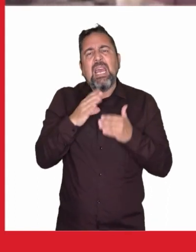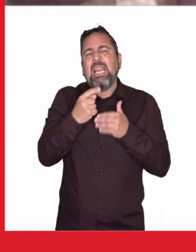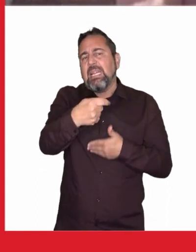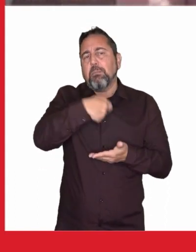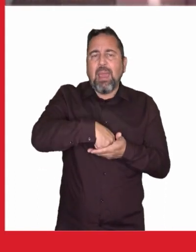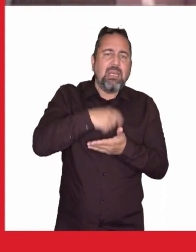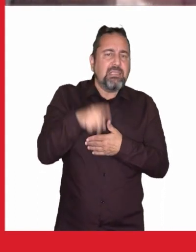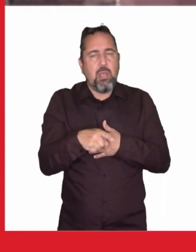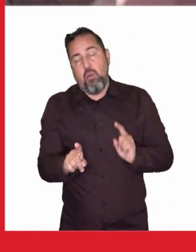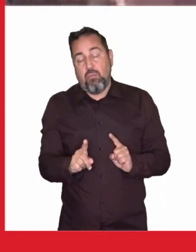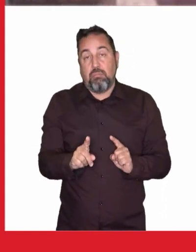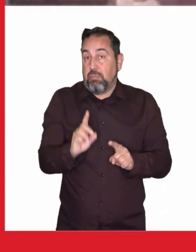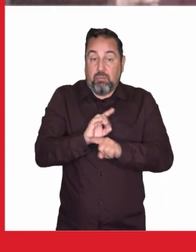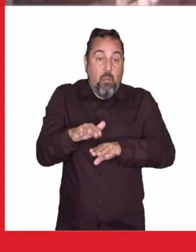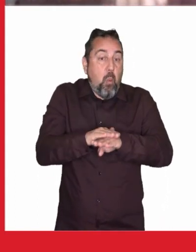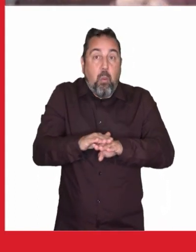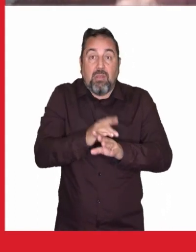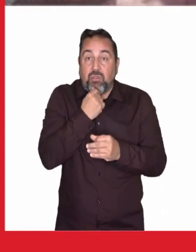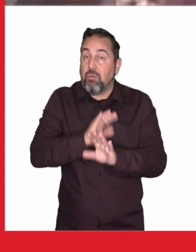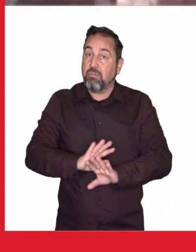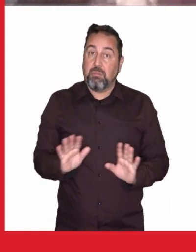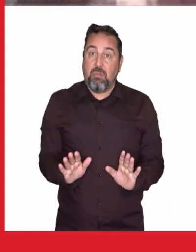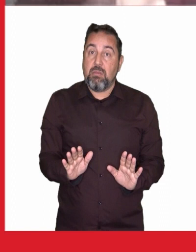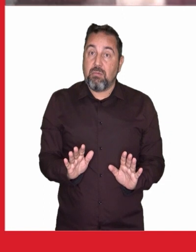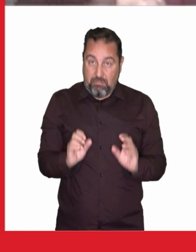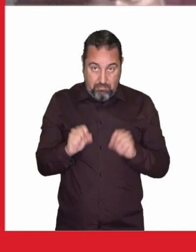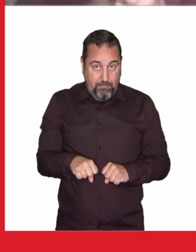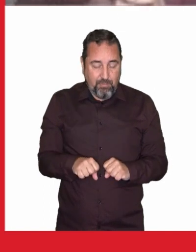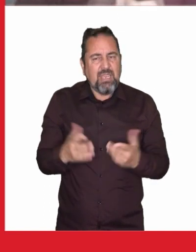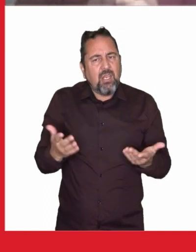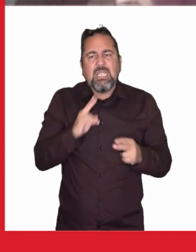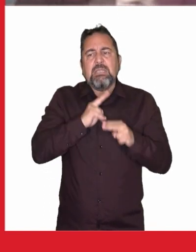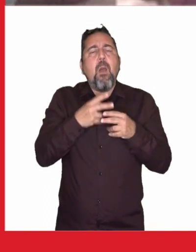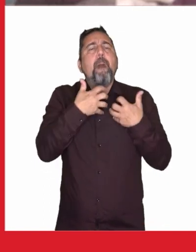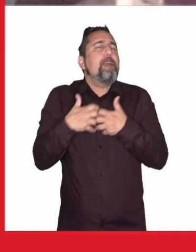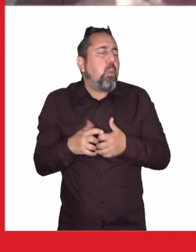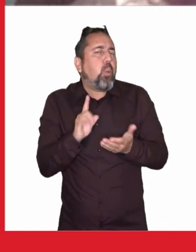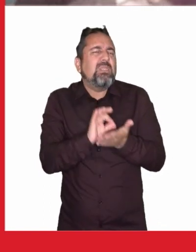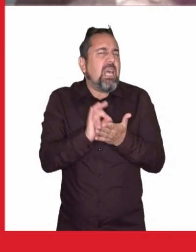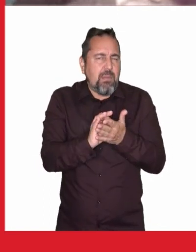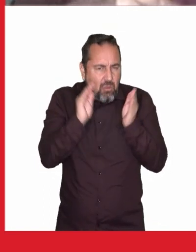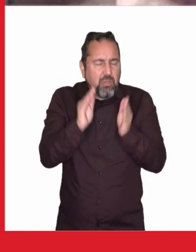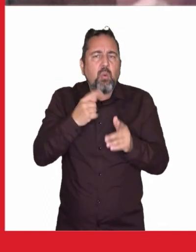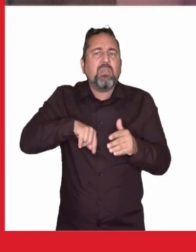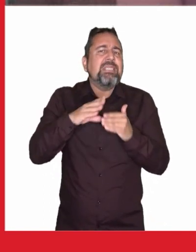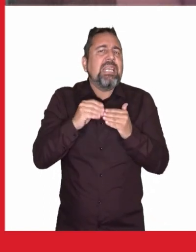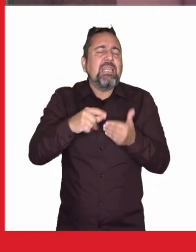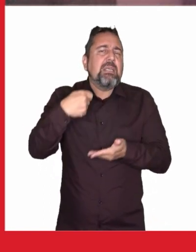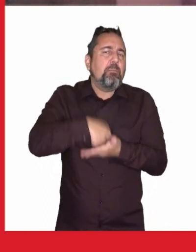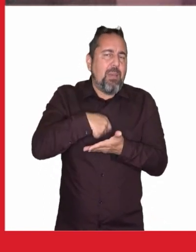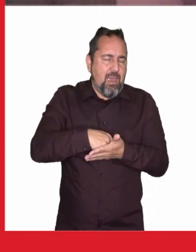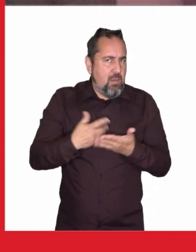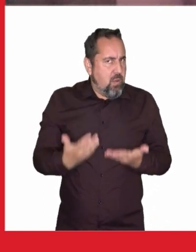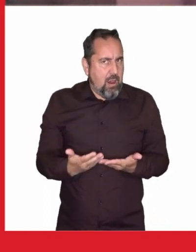elementos de nuestra propuesta de valor tus clientes te van a pagar o no te van a pagar? Es así de básico, ¿sí? ¿Por qué productos